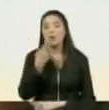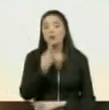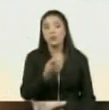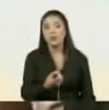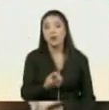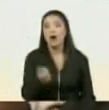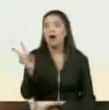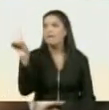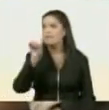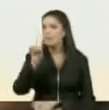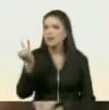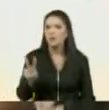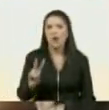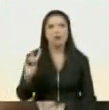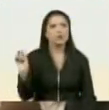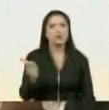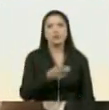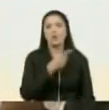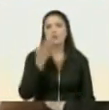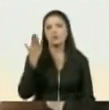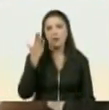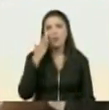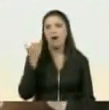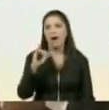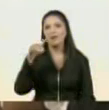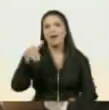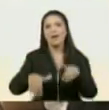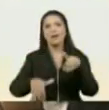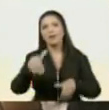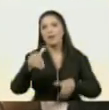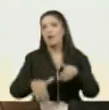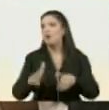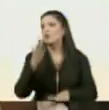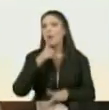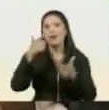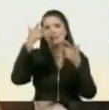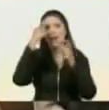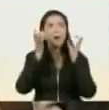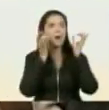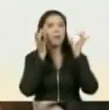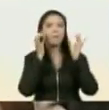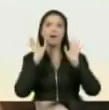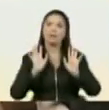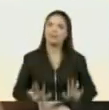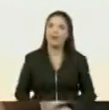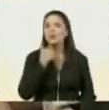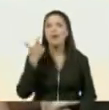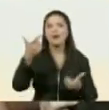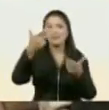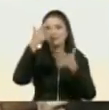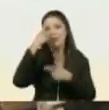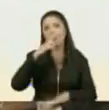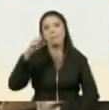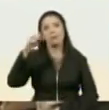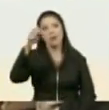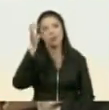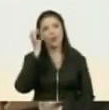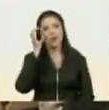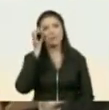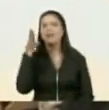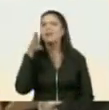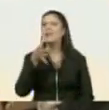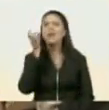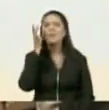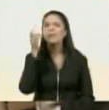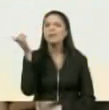en Venezuela todos los años hay elecciones y cuando no hay, Chávez las inventa. Aquí tendríamos que decir, y cuando ya Maduro las inventan. ¿Qué es lo que inventa la